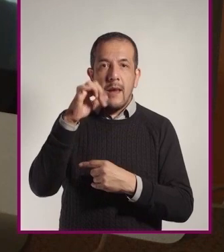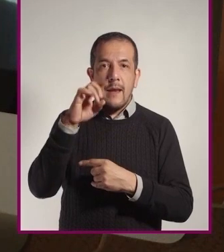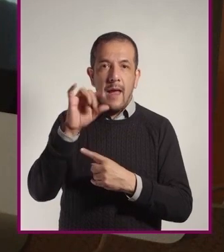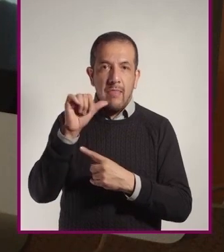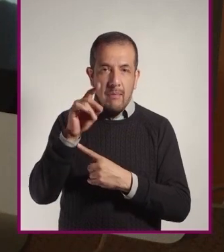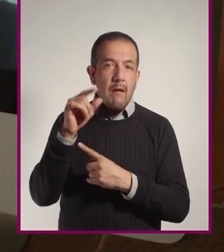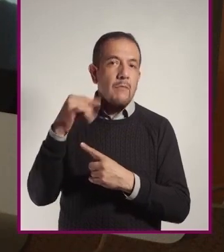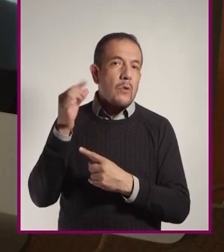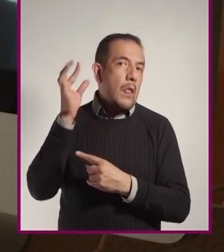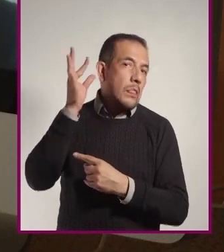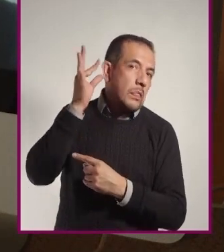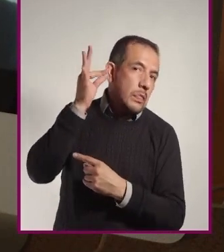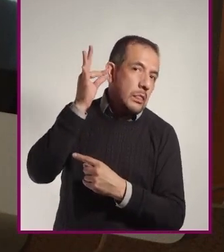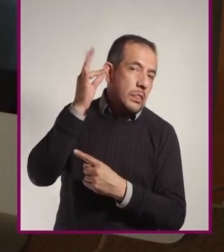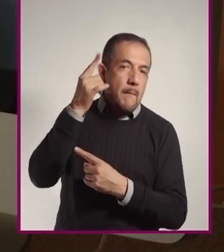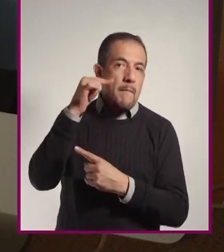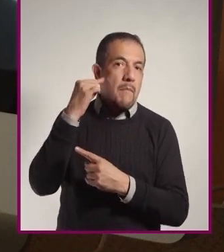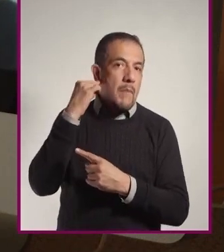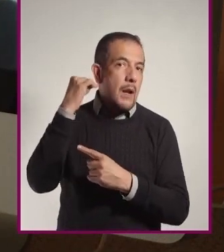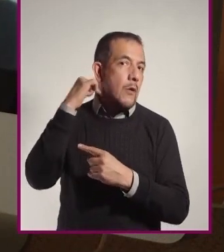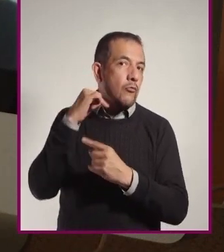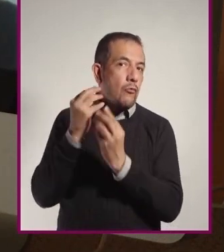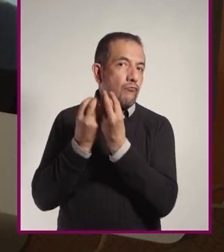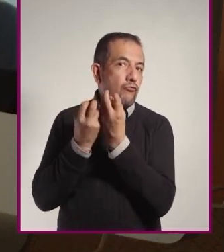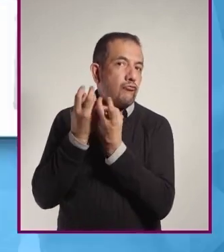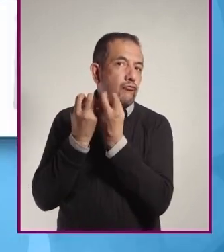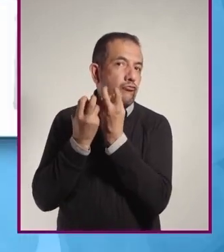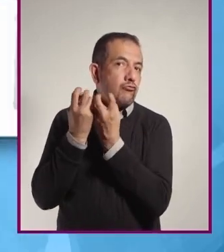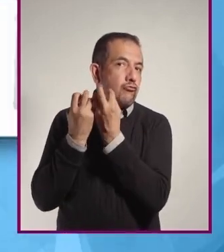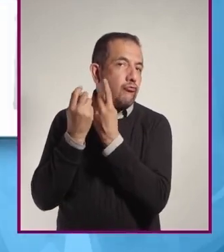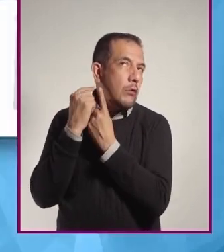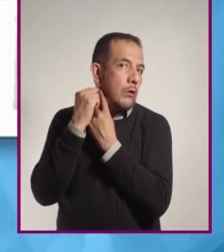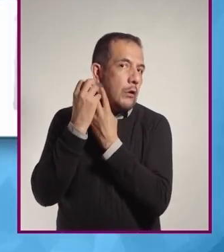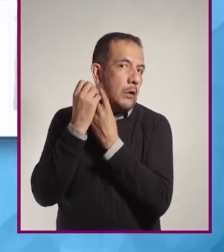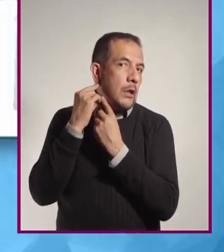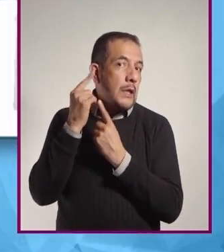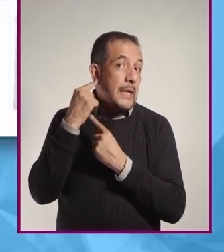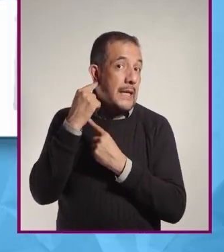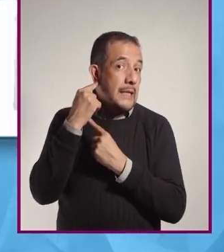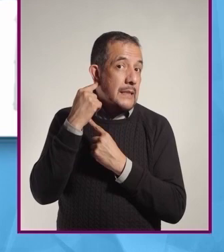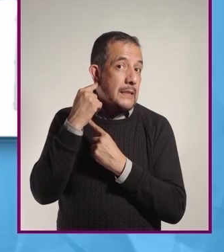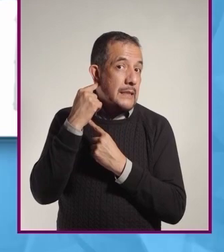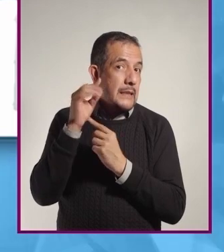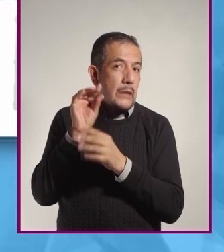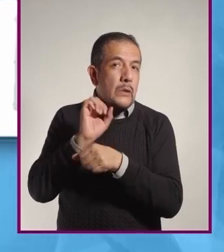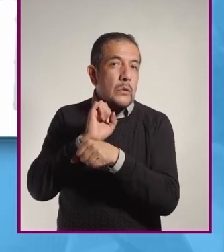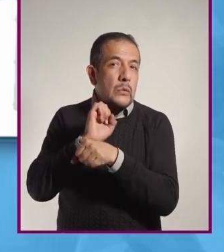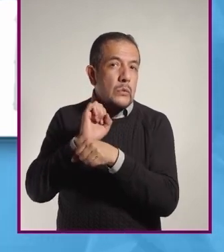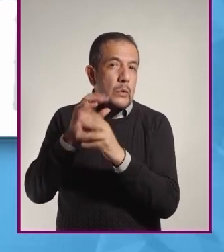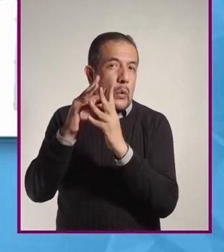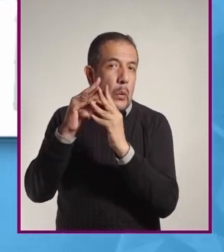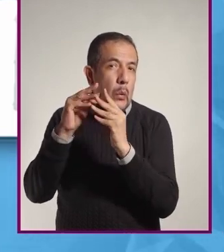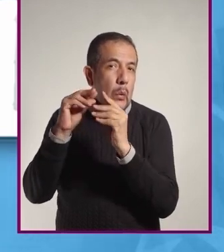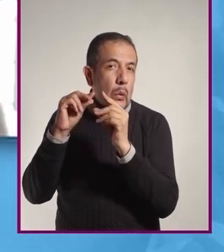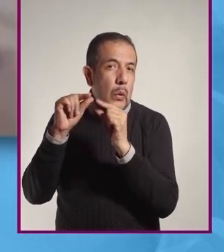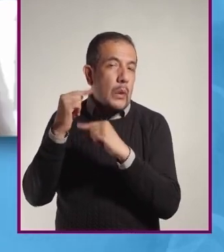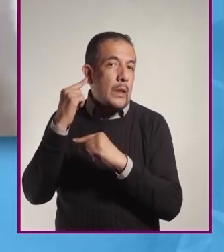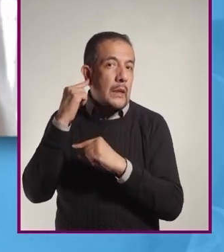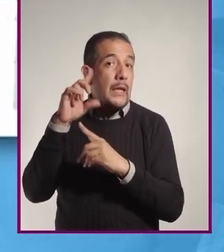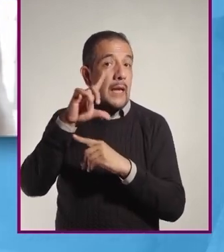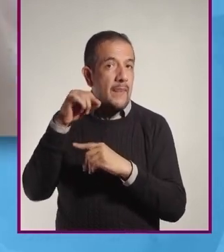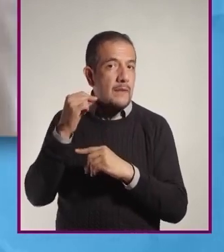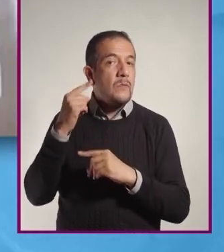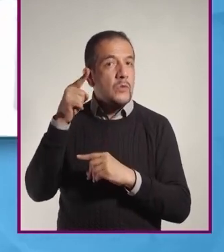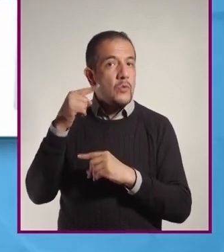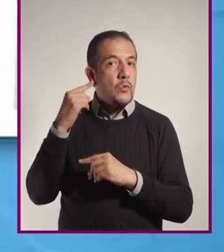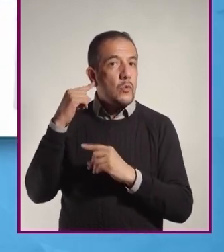libera oxígeno y tiene una como acción espumosa que te ayuda a disolver un poco el tapón y entonces ya te